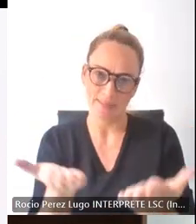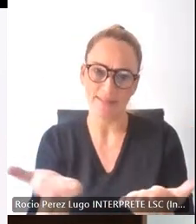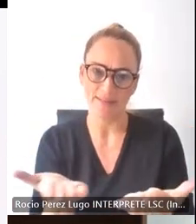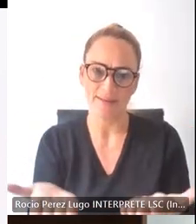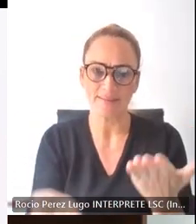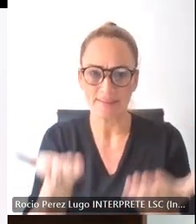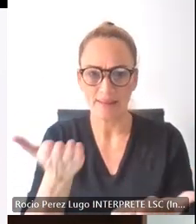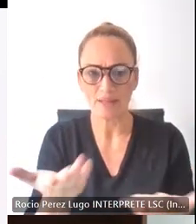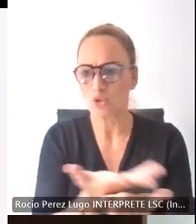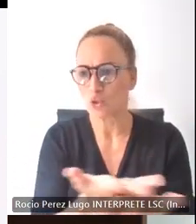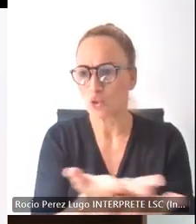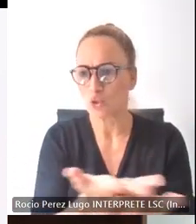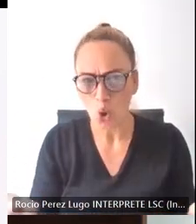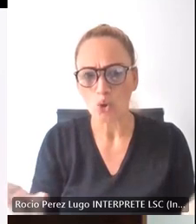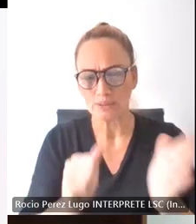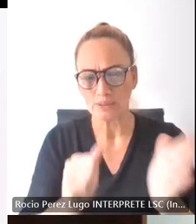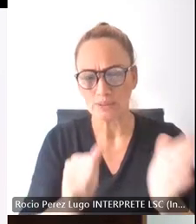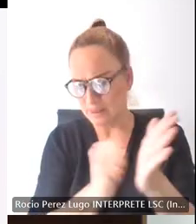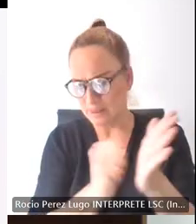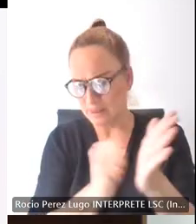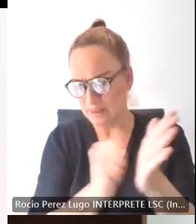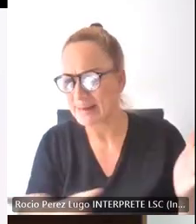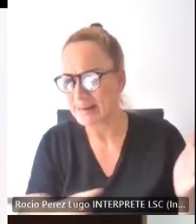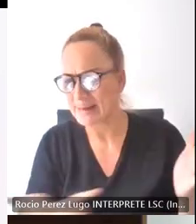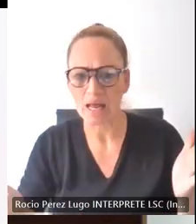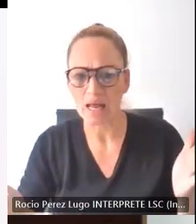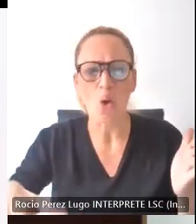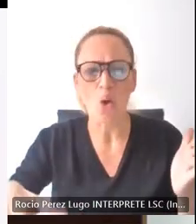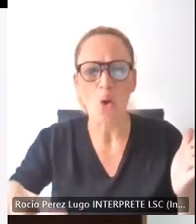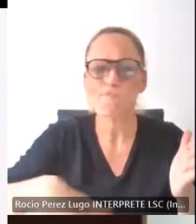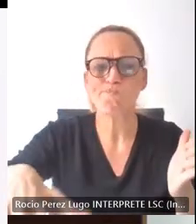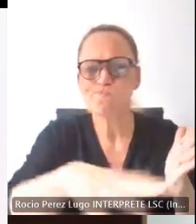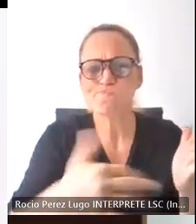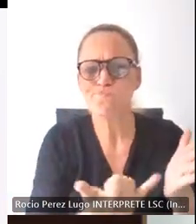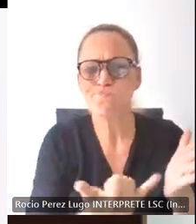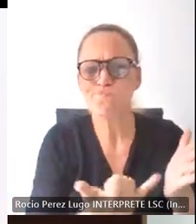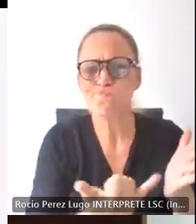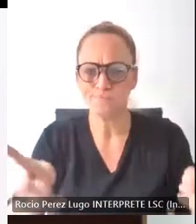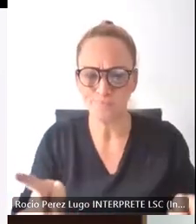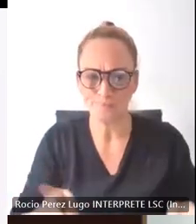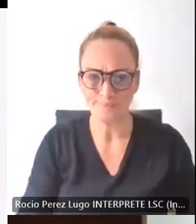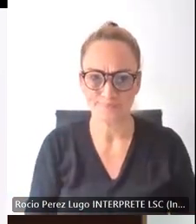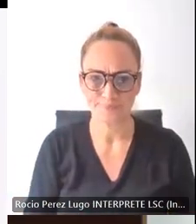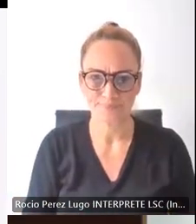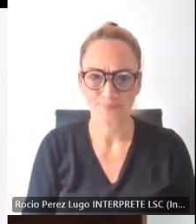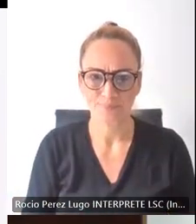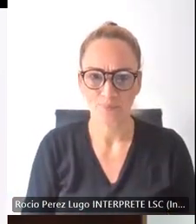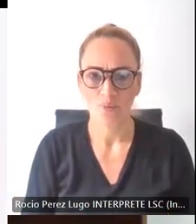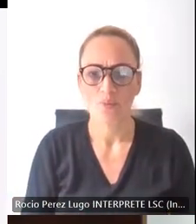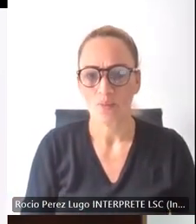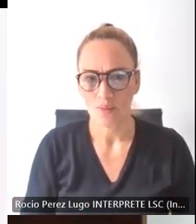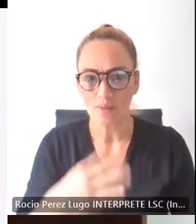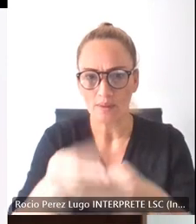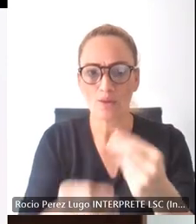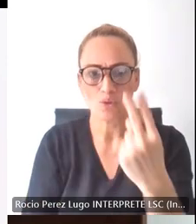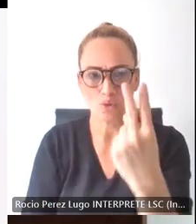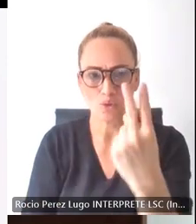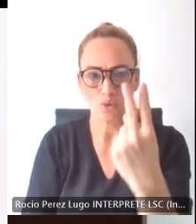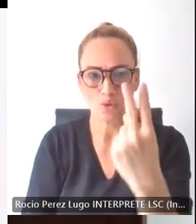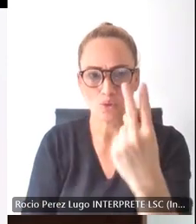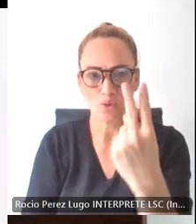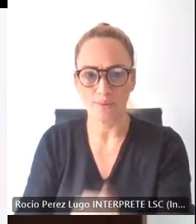es de la cantidad o del tipo de materiales que tengan en el lugar. Tenemos entonces estos dos que son